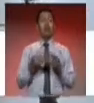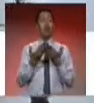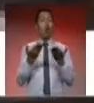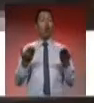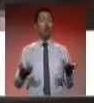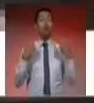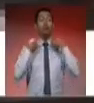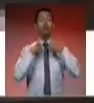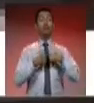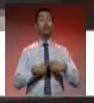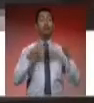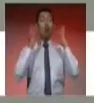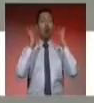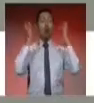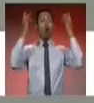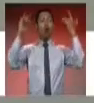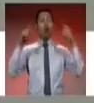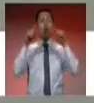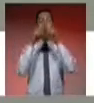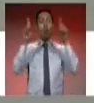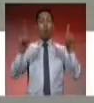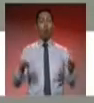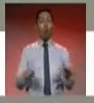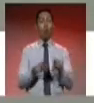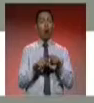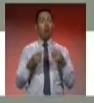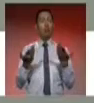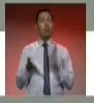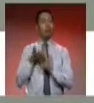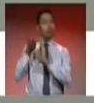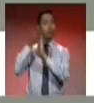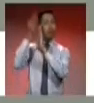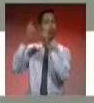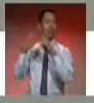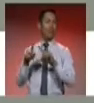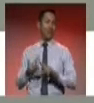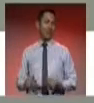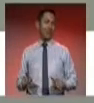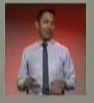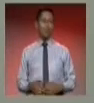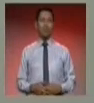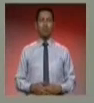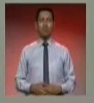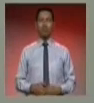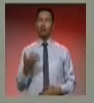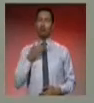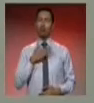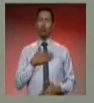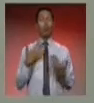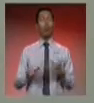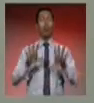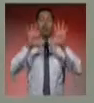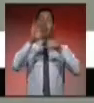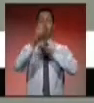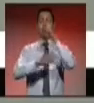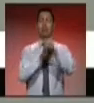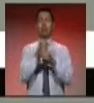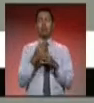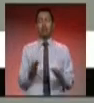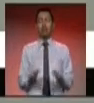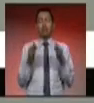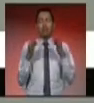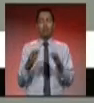joyas, cuadros y esculturas. Han sido años intensos, duros, pero qué mayor privilegio que donarse por la